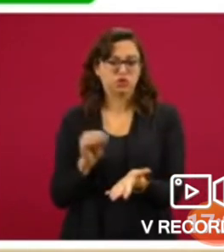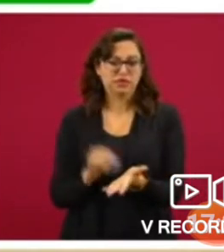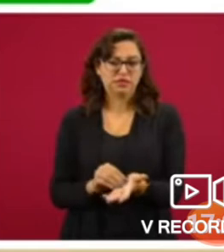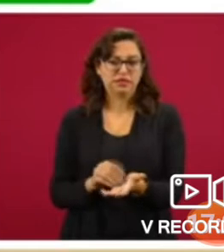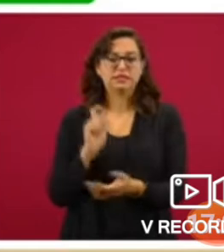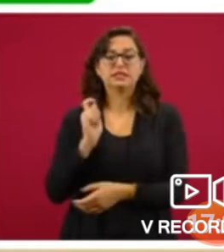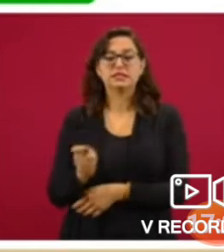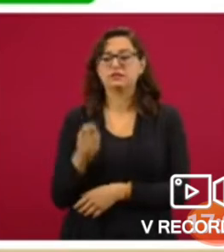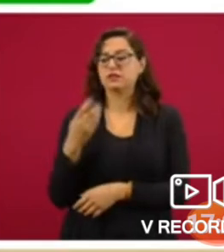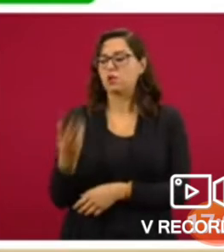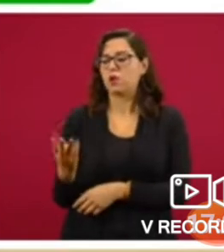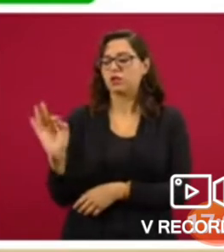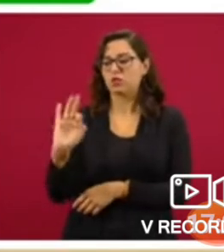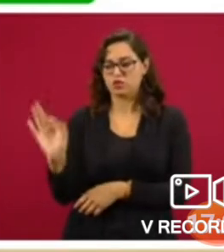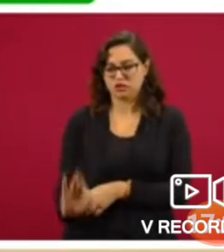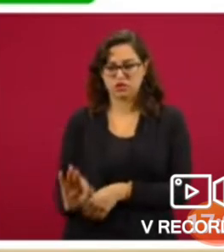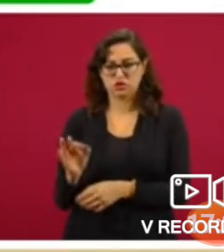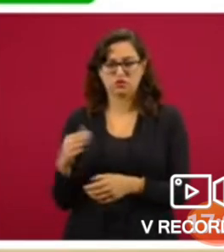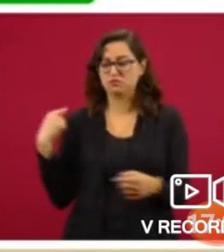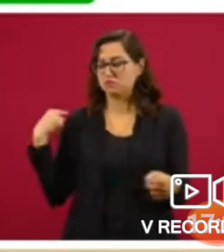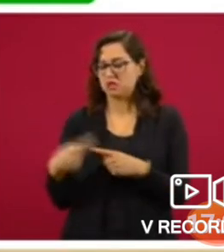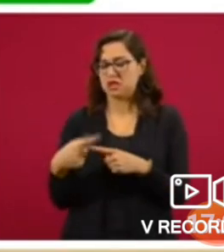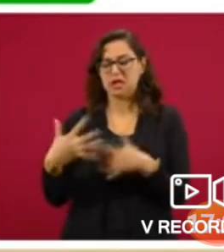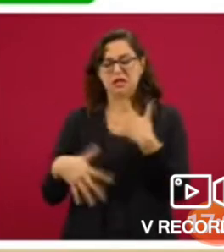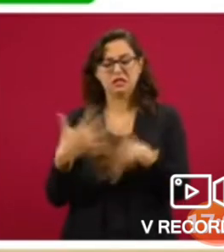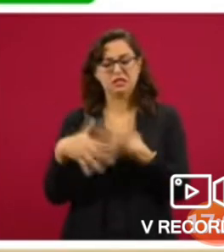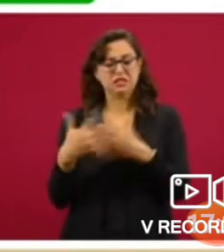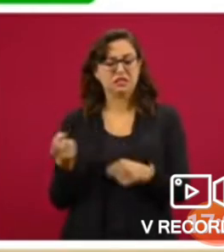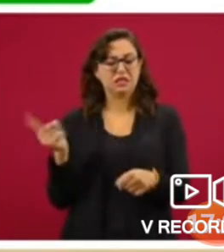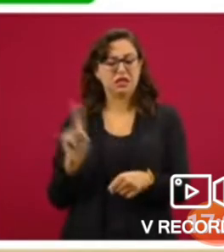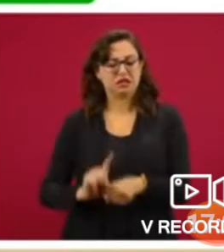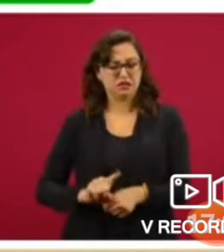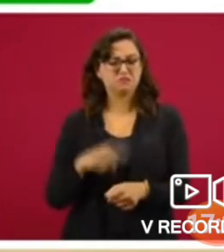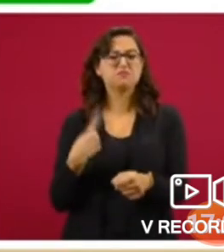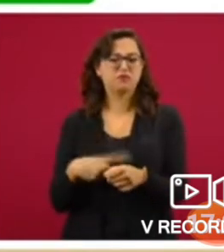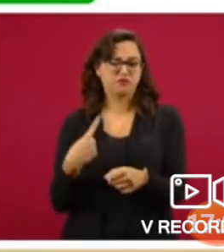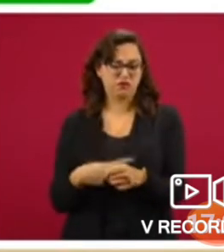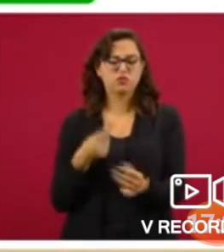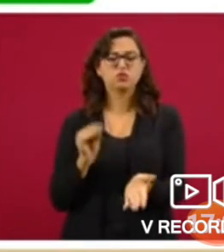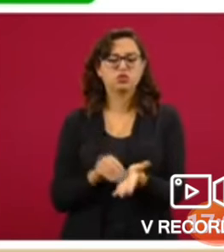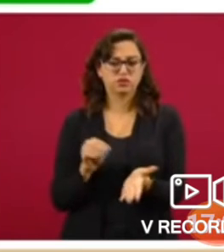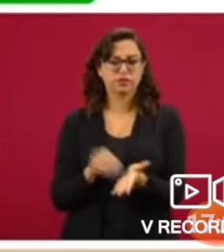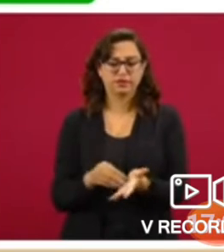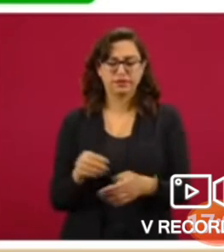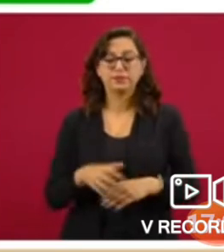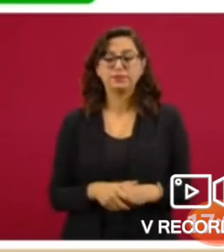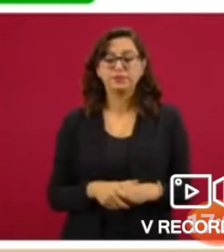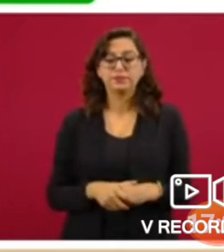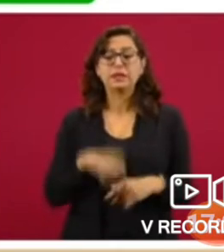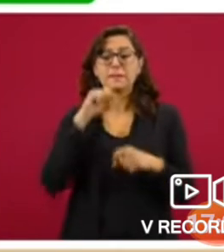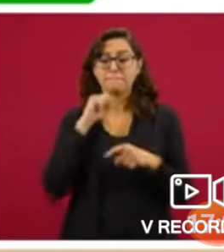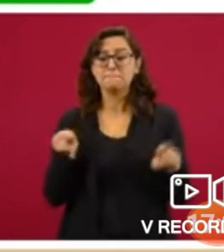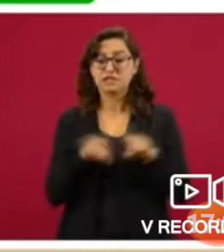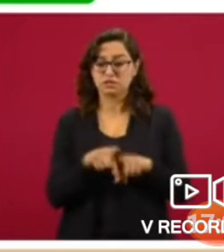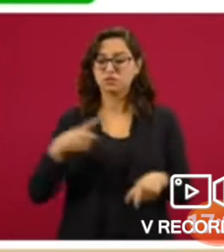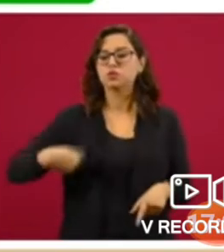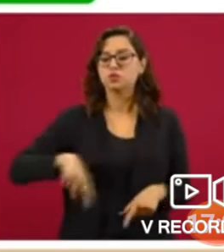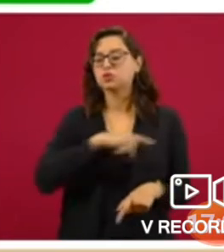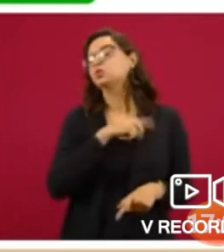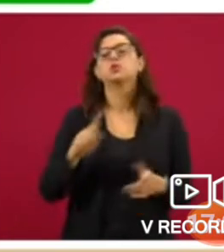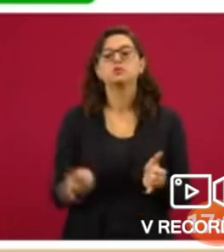de todos los que se han acumulado y son los que ocurrieron en los últimos 15 días. También varias veces hemos comentado